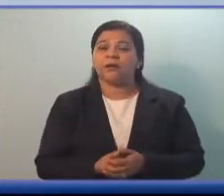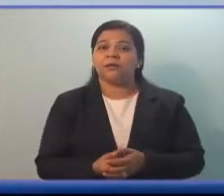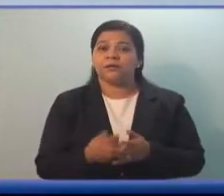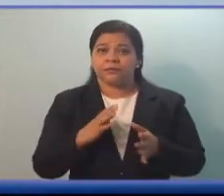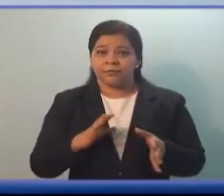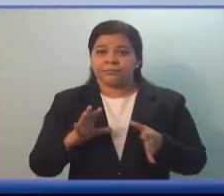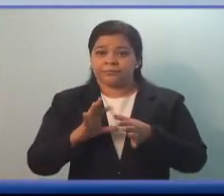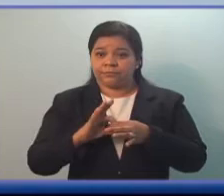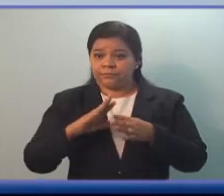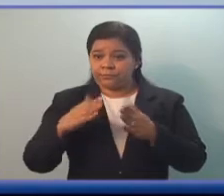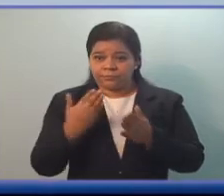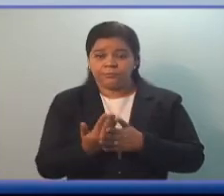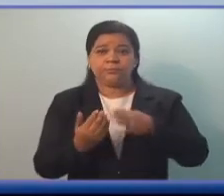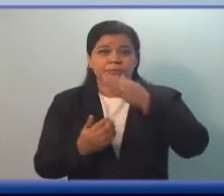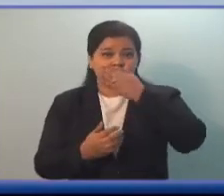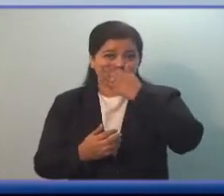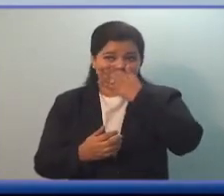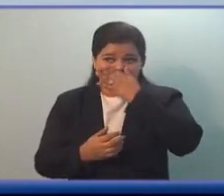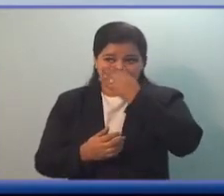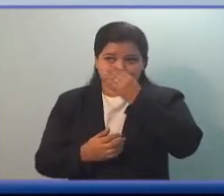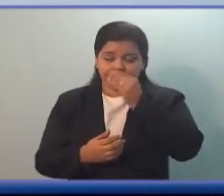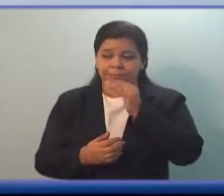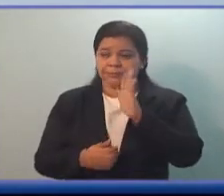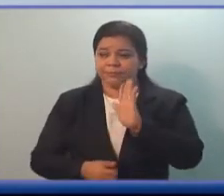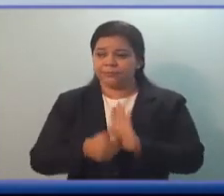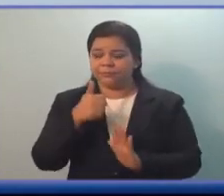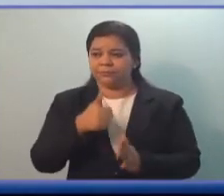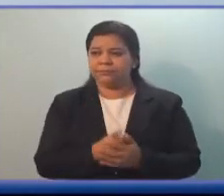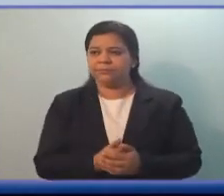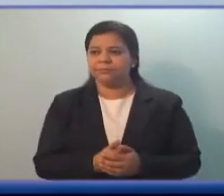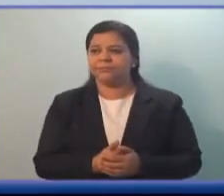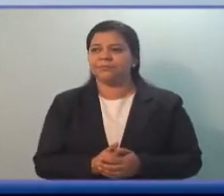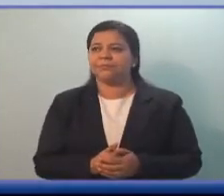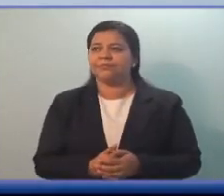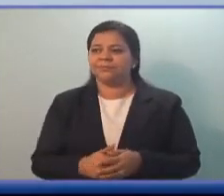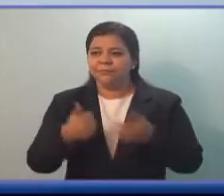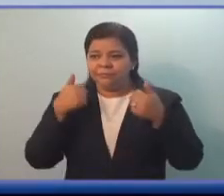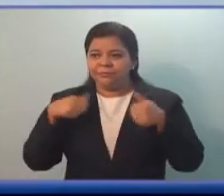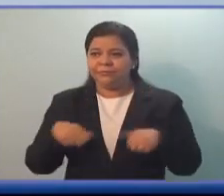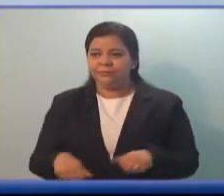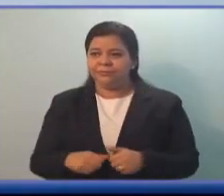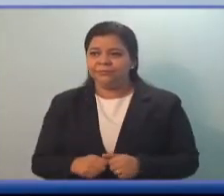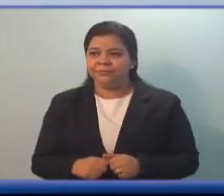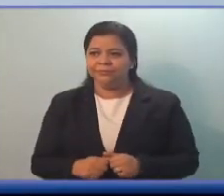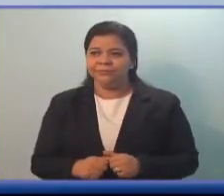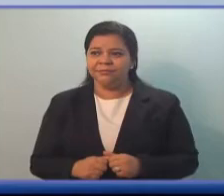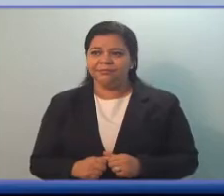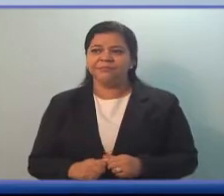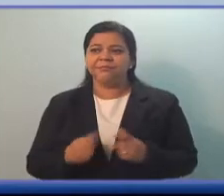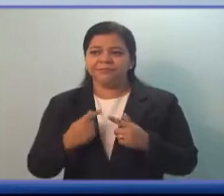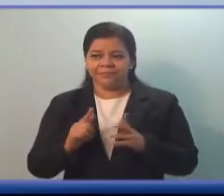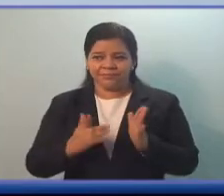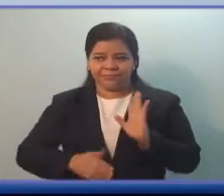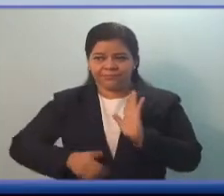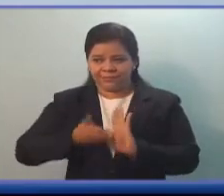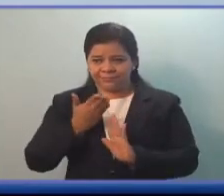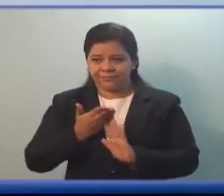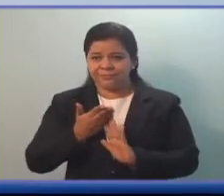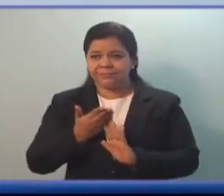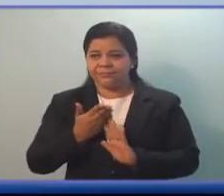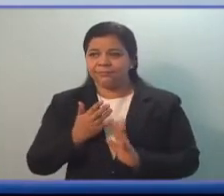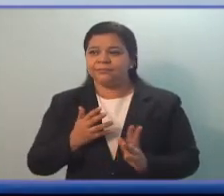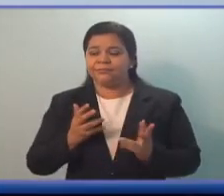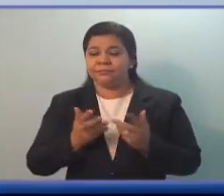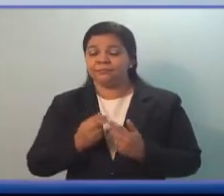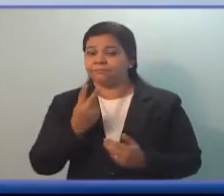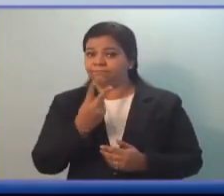del Consejo Nacional de la Judicatura, importantísima, que es una institución del sector justicia, y quizás quiero destacar 3